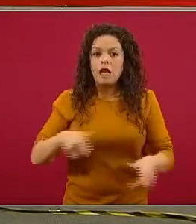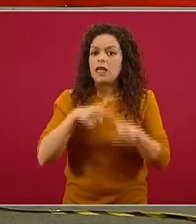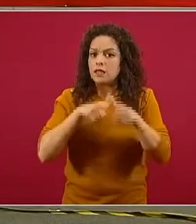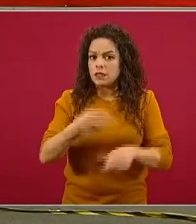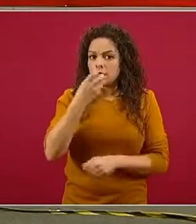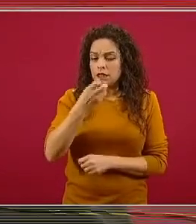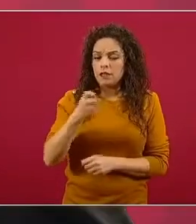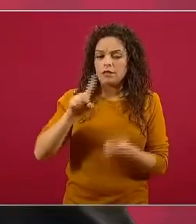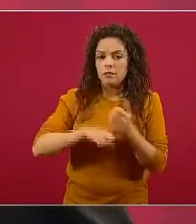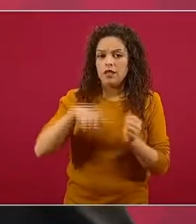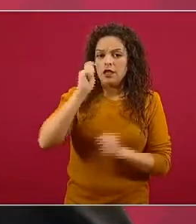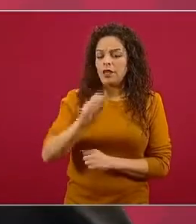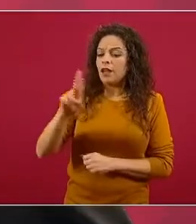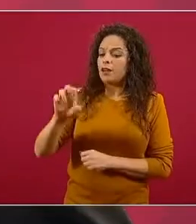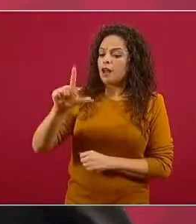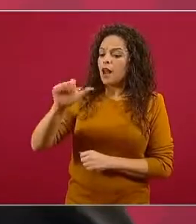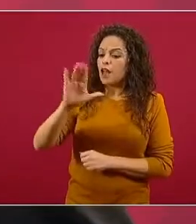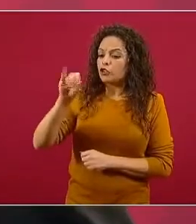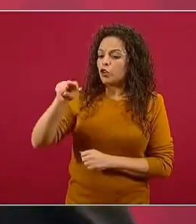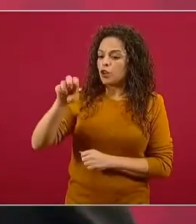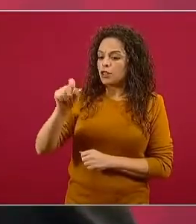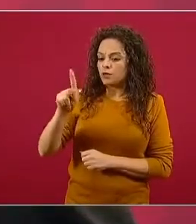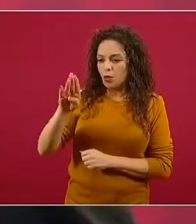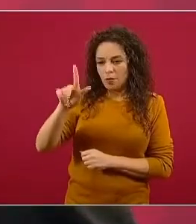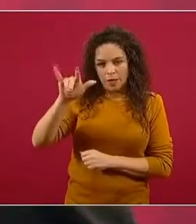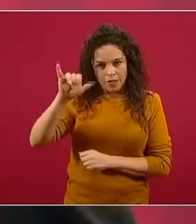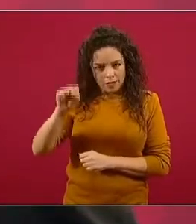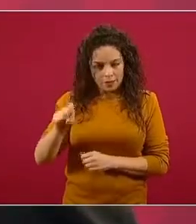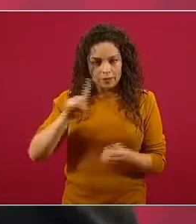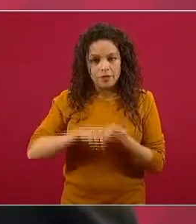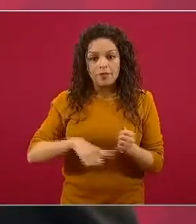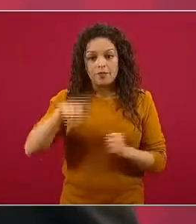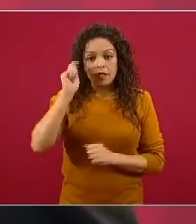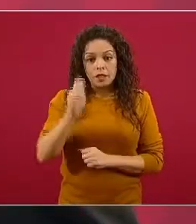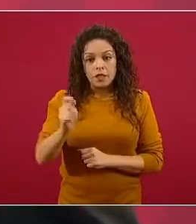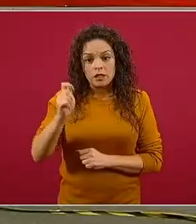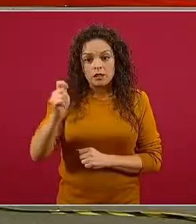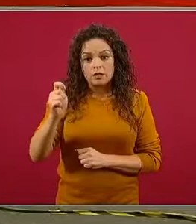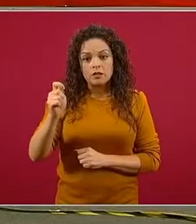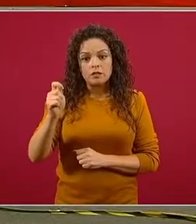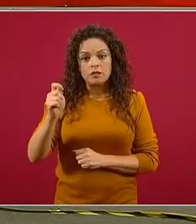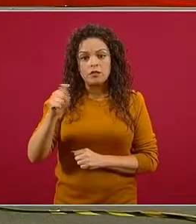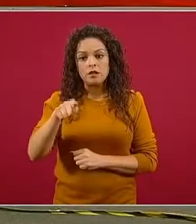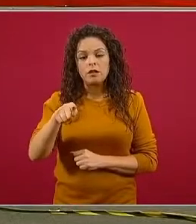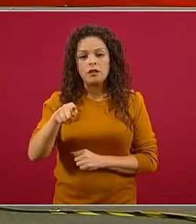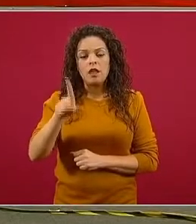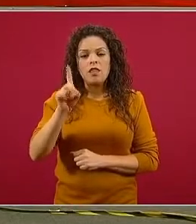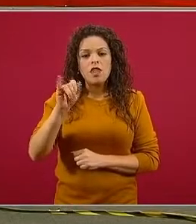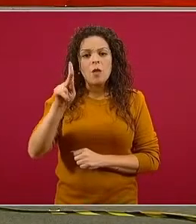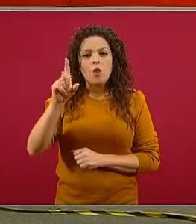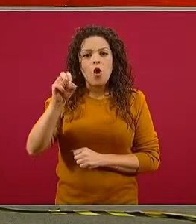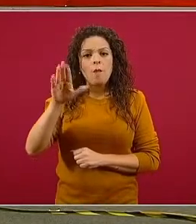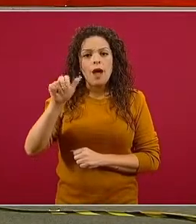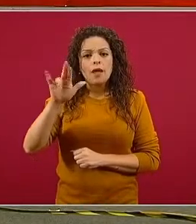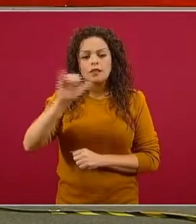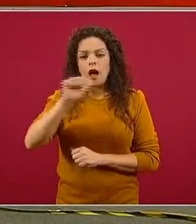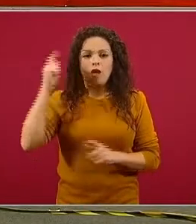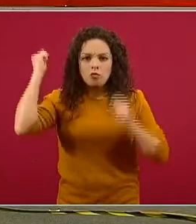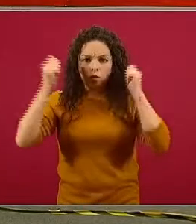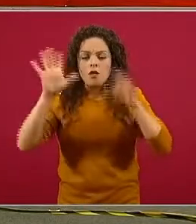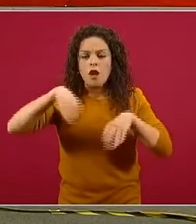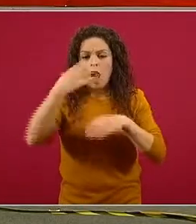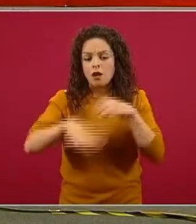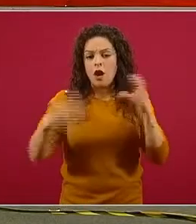públicas, seguiremos con a través del Consejo de la Diplomacia Turística, ya terminamos los cursos con los